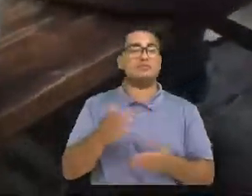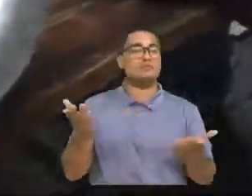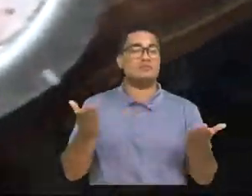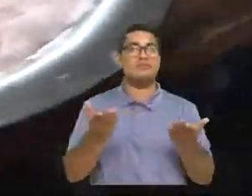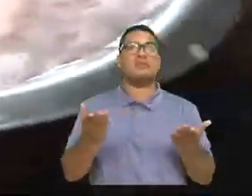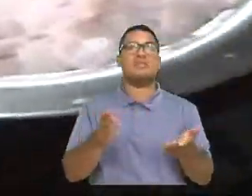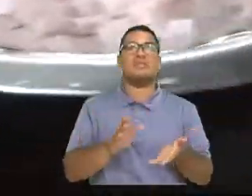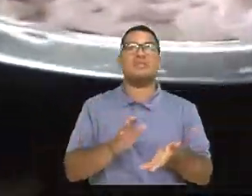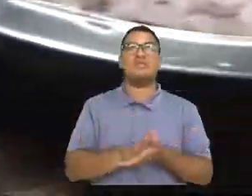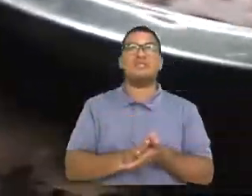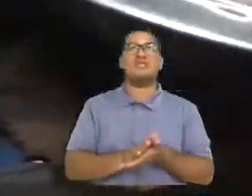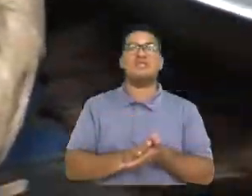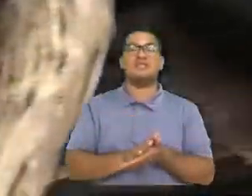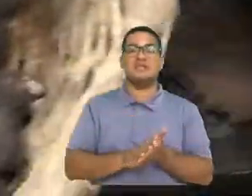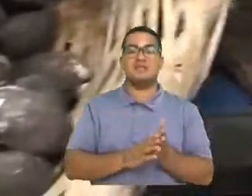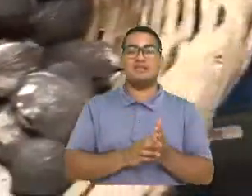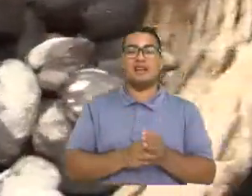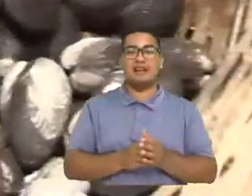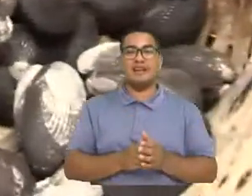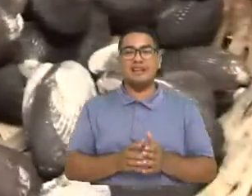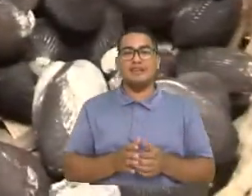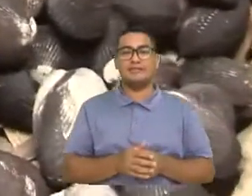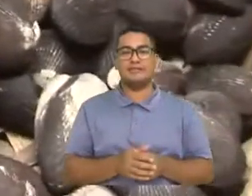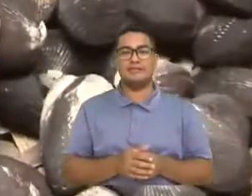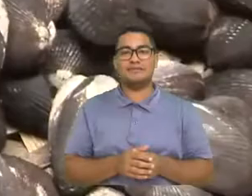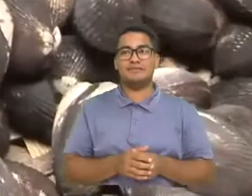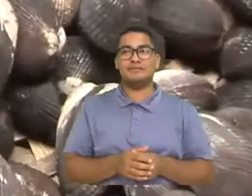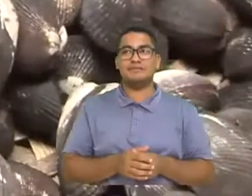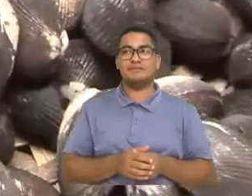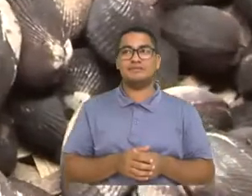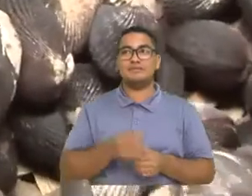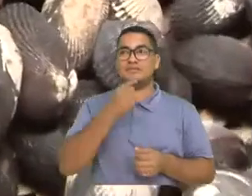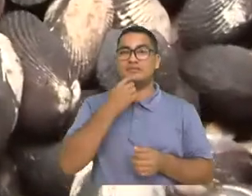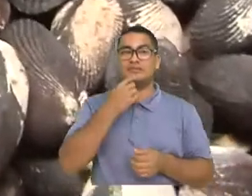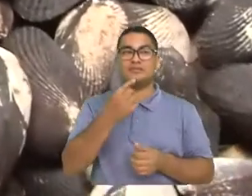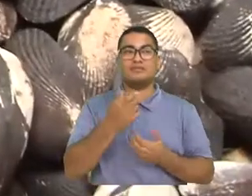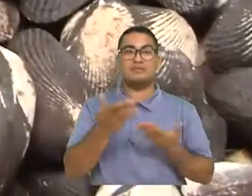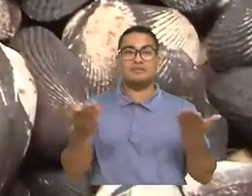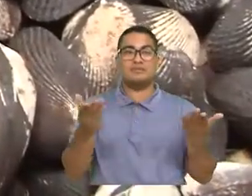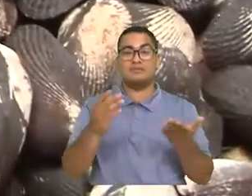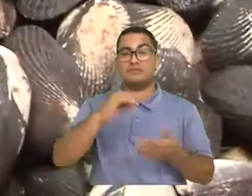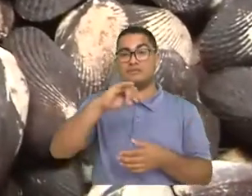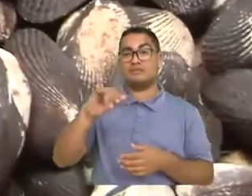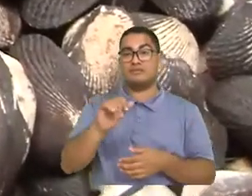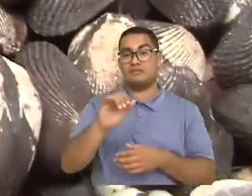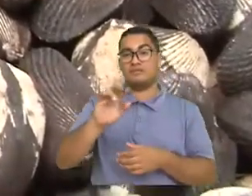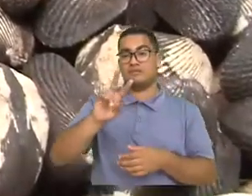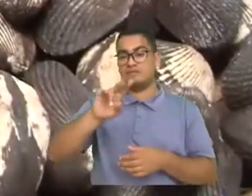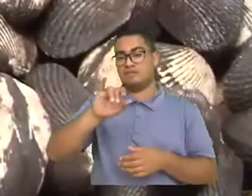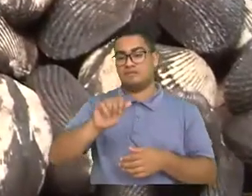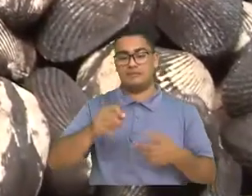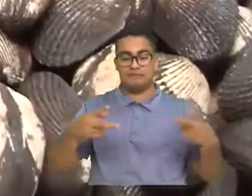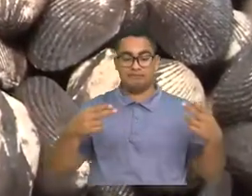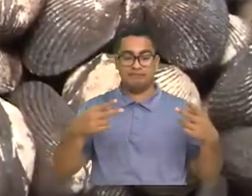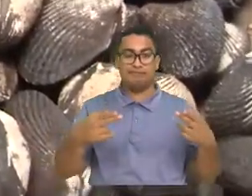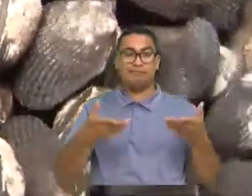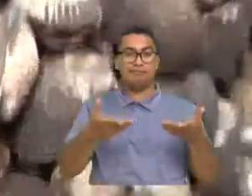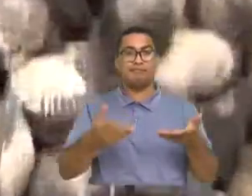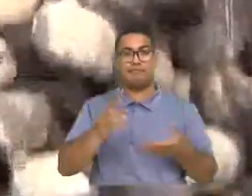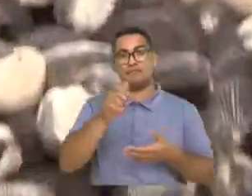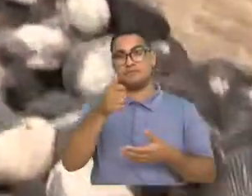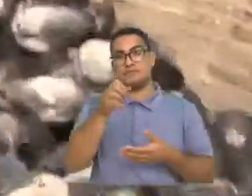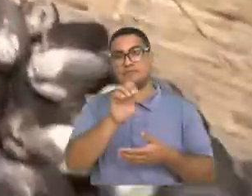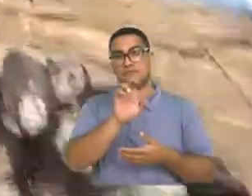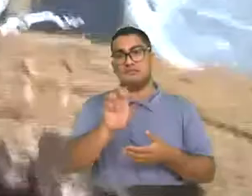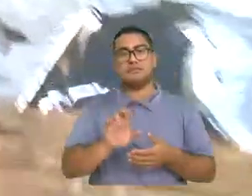jaiba. Solo cuando ella se llega a perder por bastante, que ella queda entra cara y ya comienza, ya vale 60, pero normalmente ya